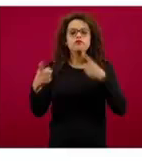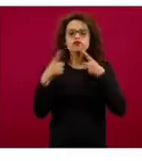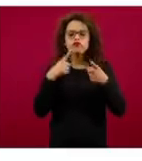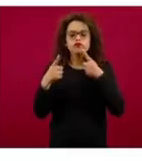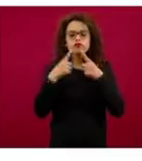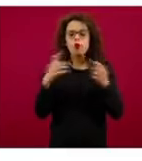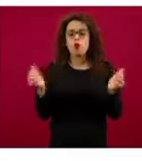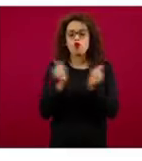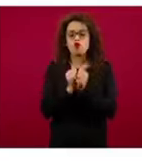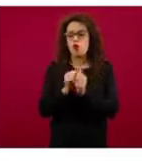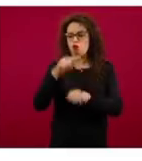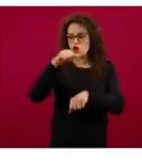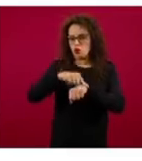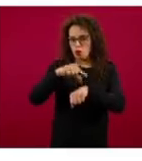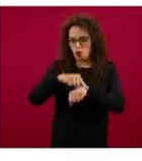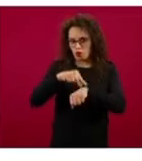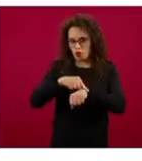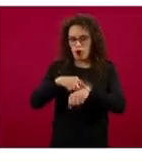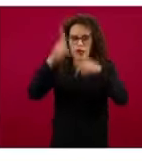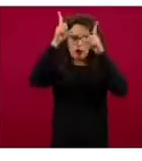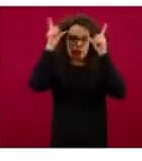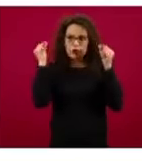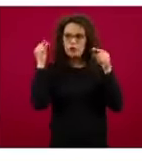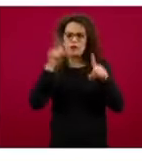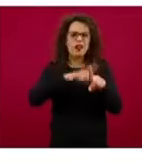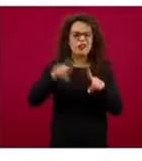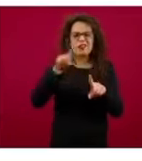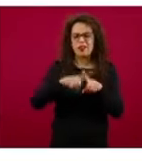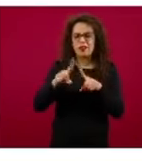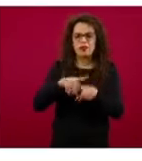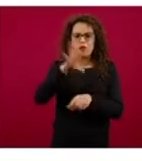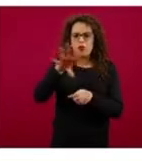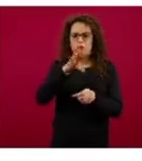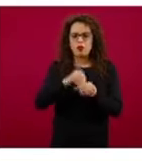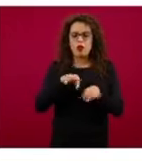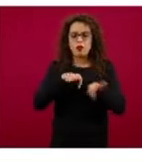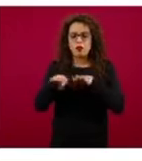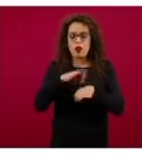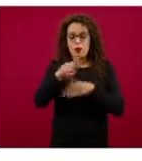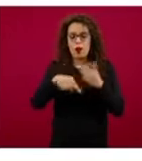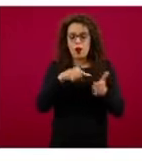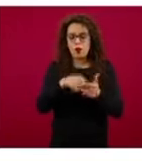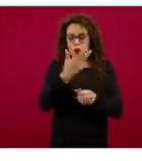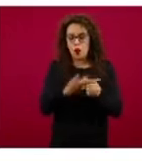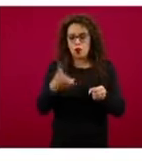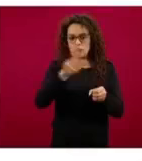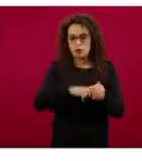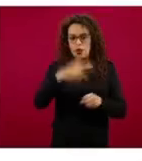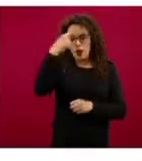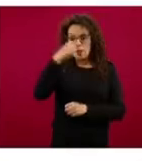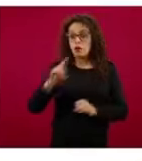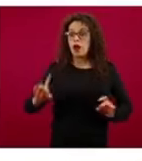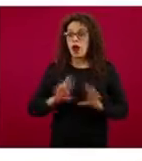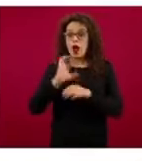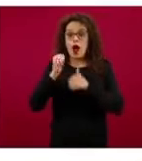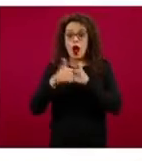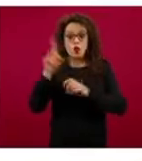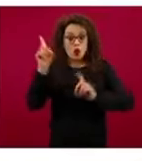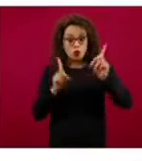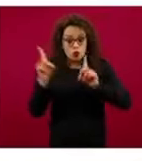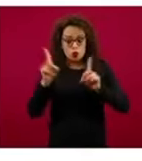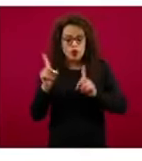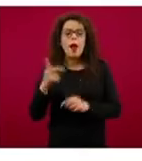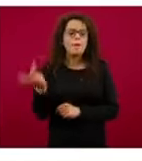médicos, médicas y personal de salud en general de los hospitales para resolver dudas y ven temas de manera